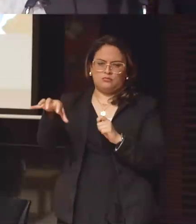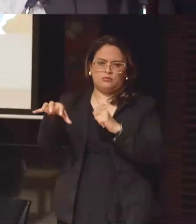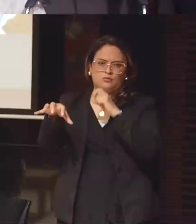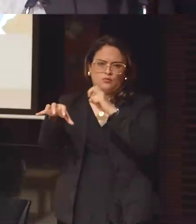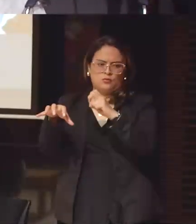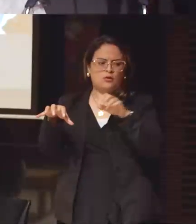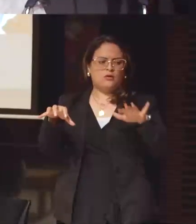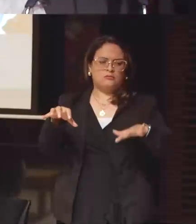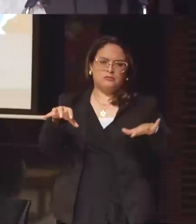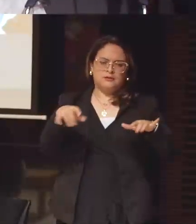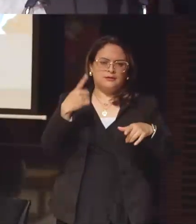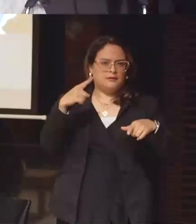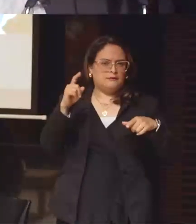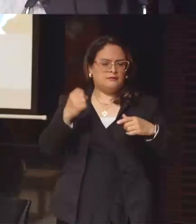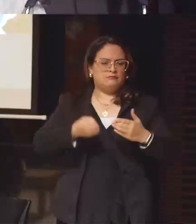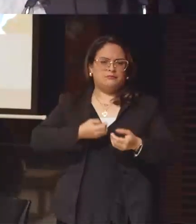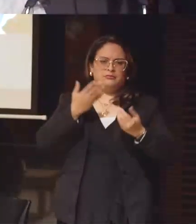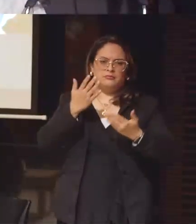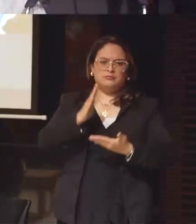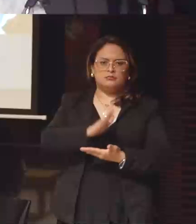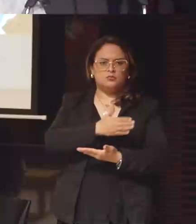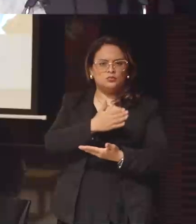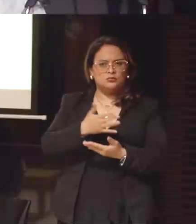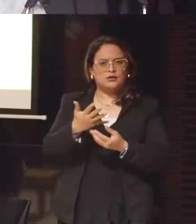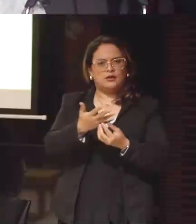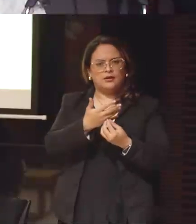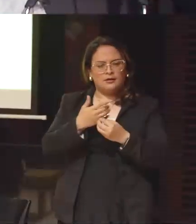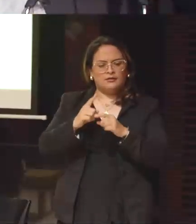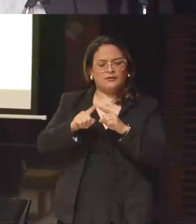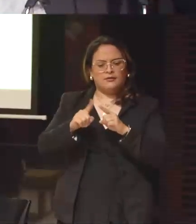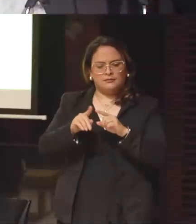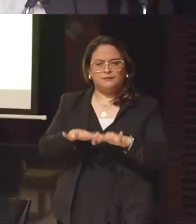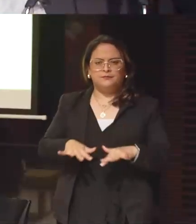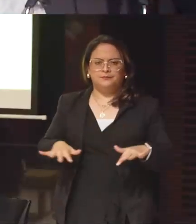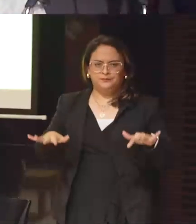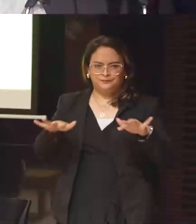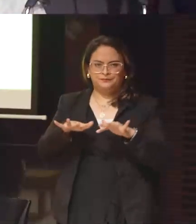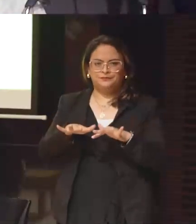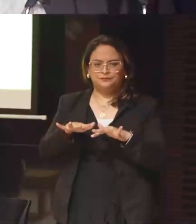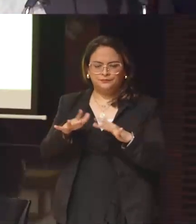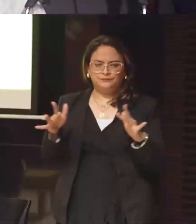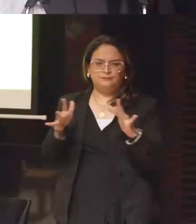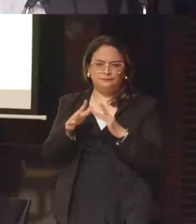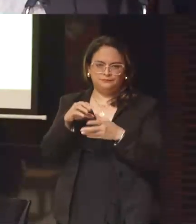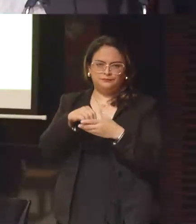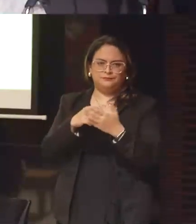muy diferentes en la narrativa de lo que será ese entorno en lógica de los proyectos.